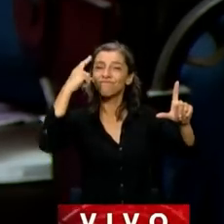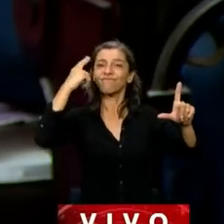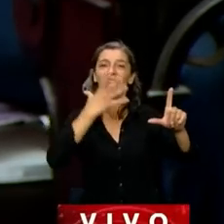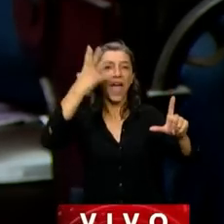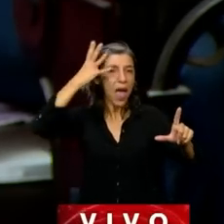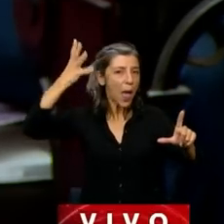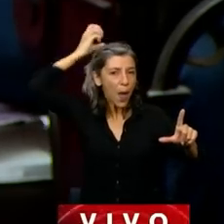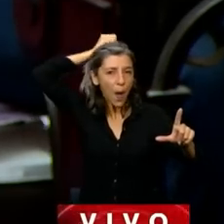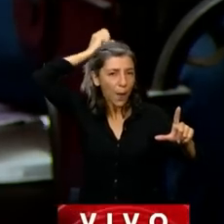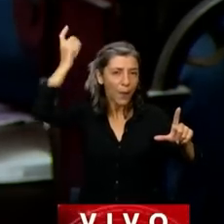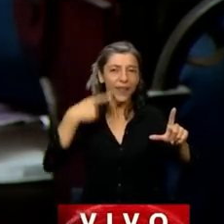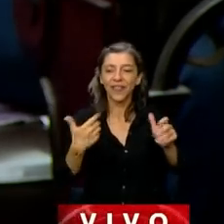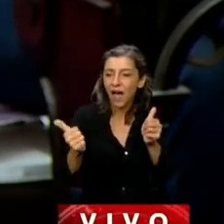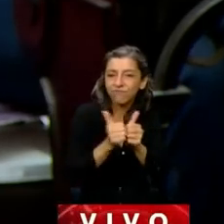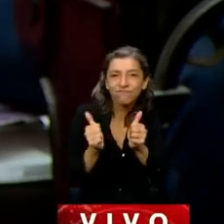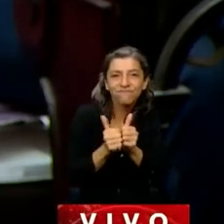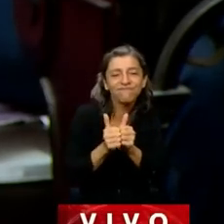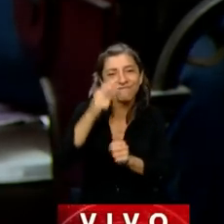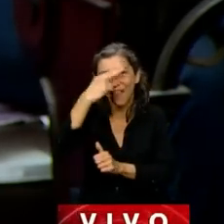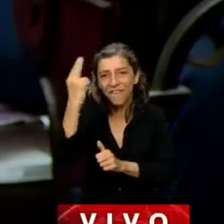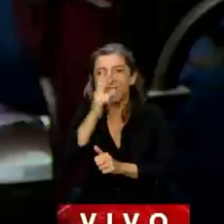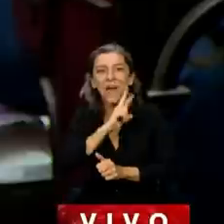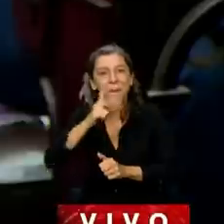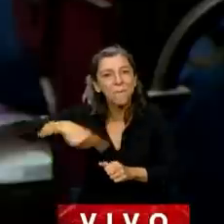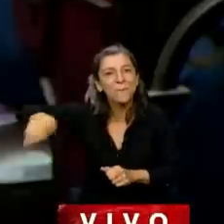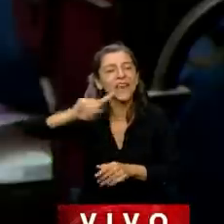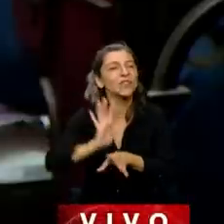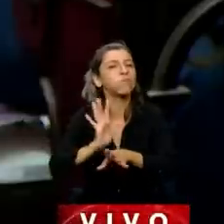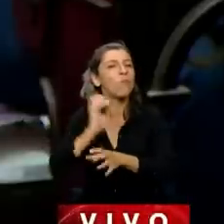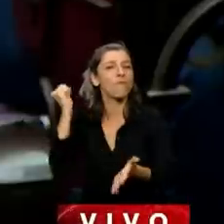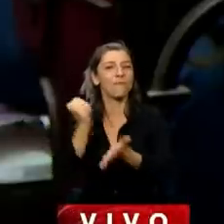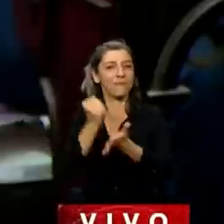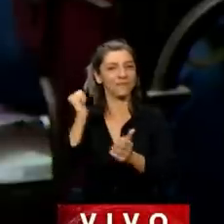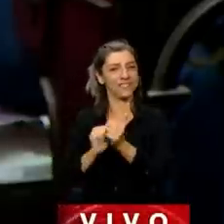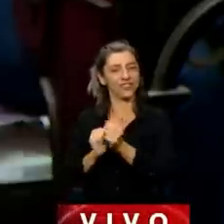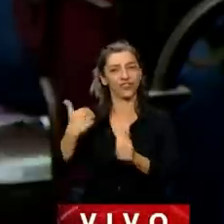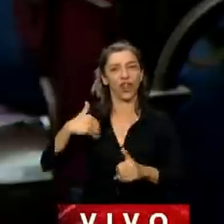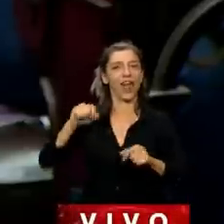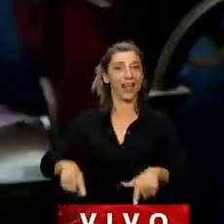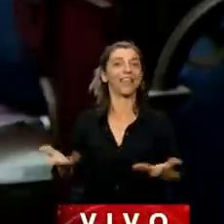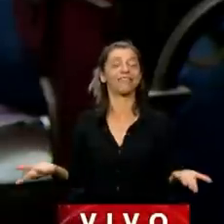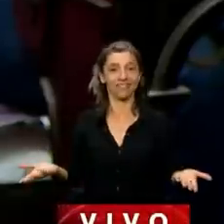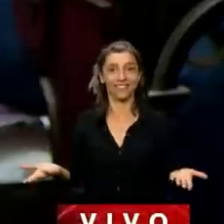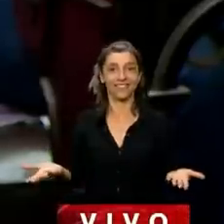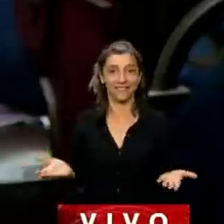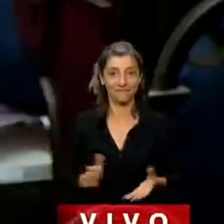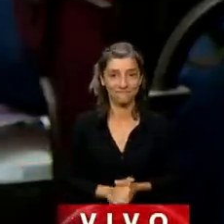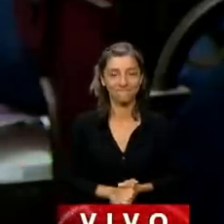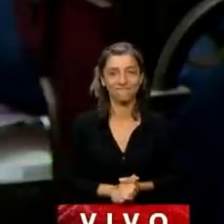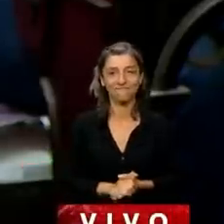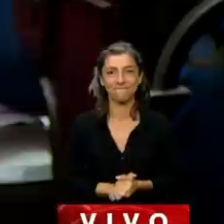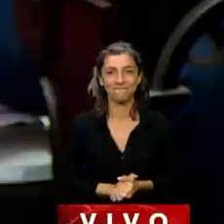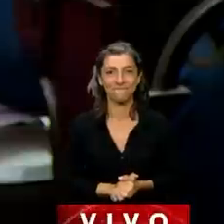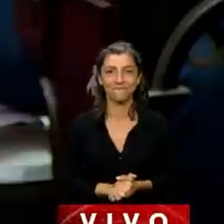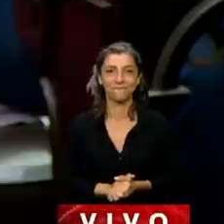sello profesional que marca la historia argentina en esta cuestión que hoy estamos tratando.